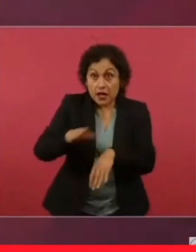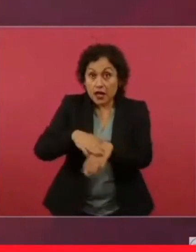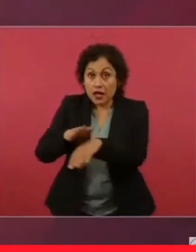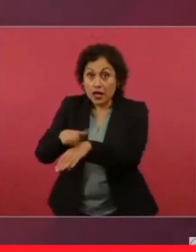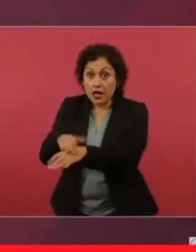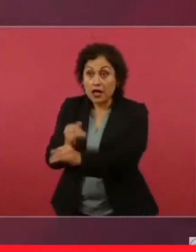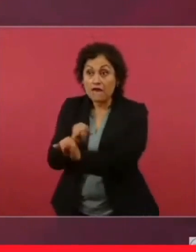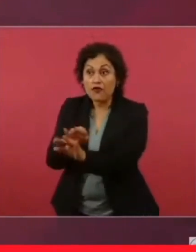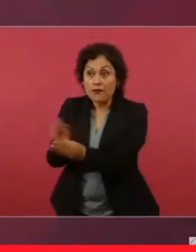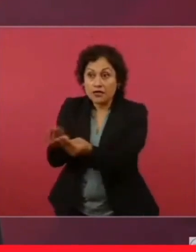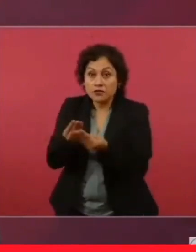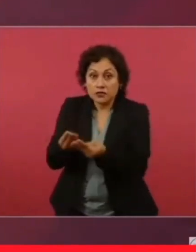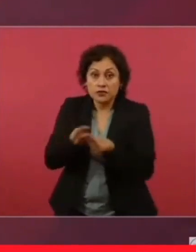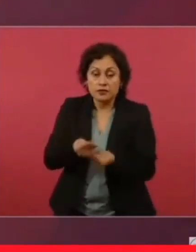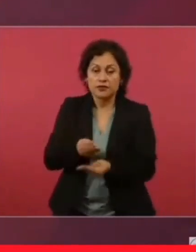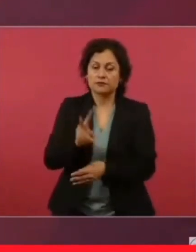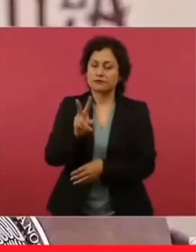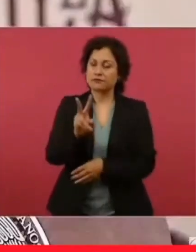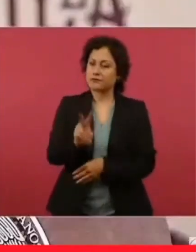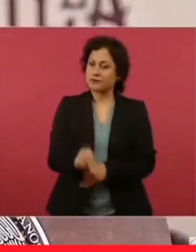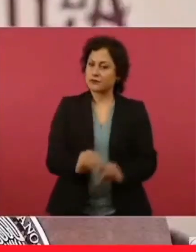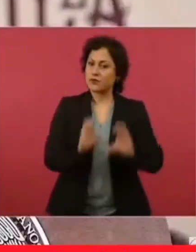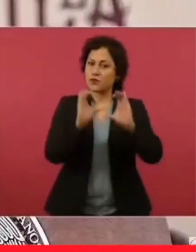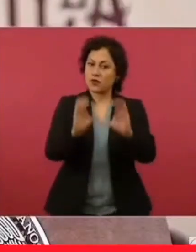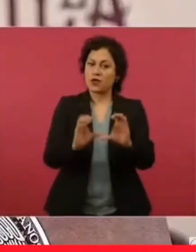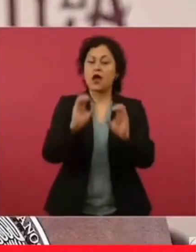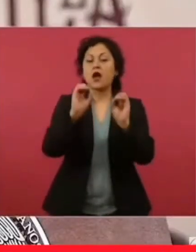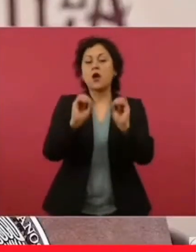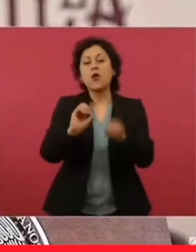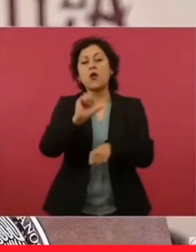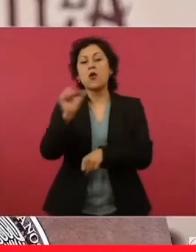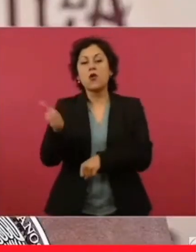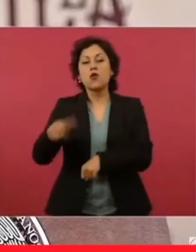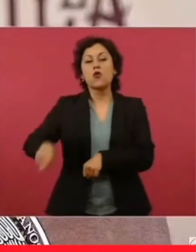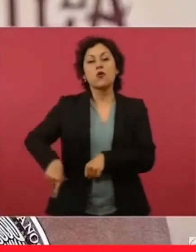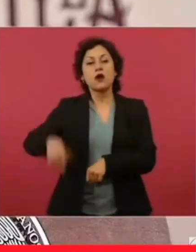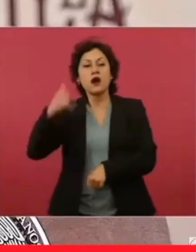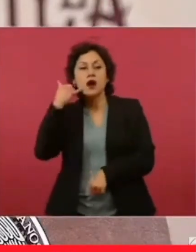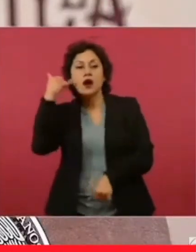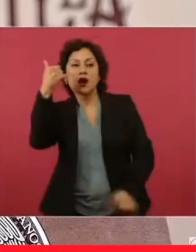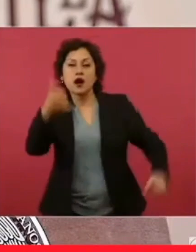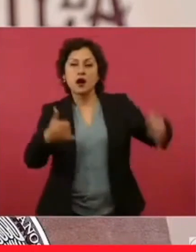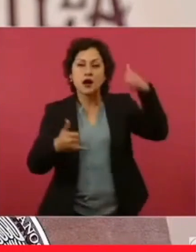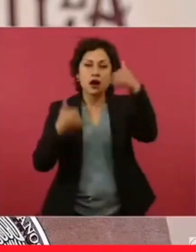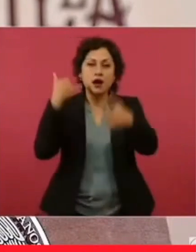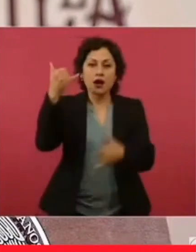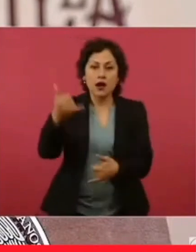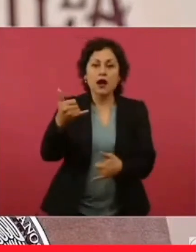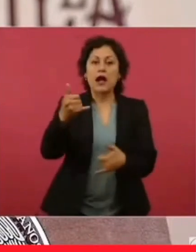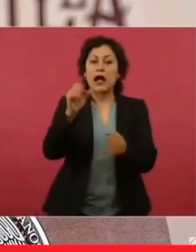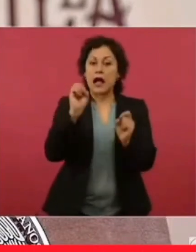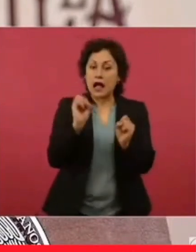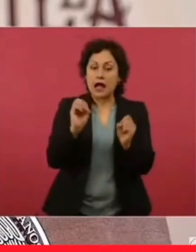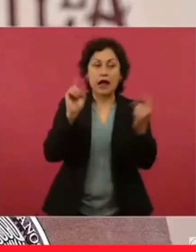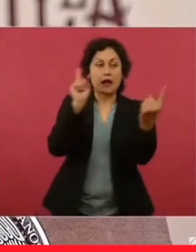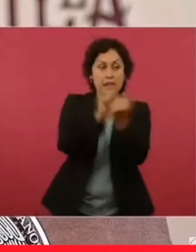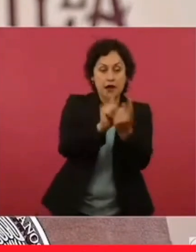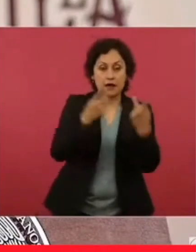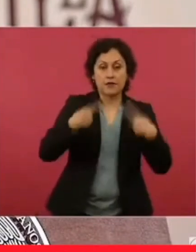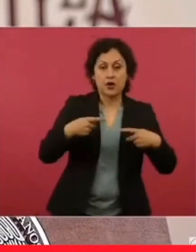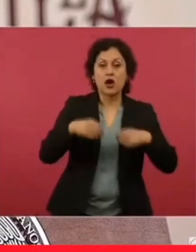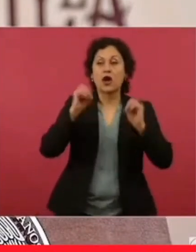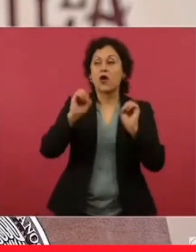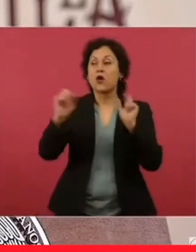través de medios digitales teléfonos terceras personas o empresas solo la financiera del bienestar